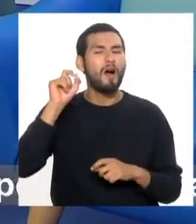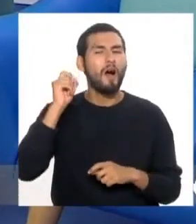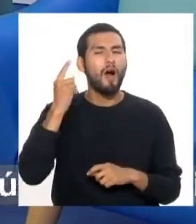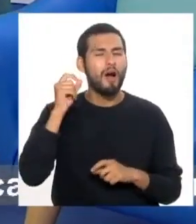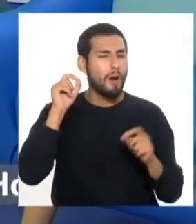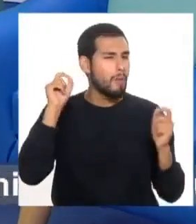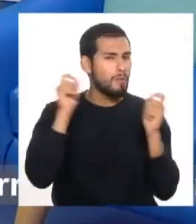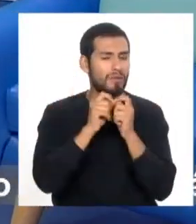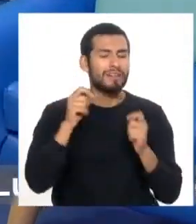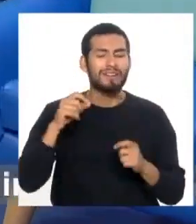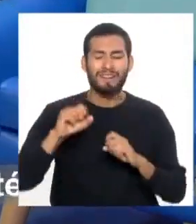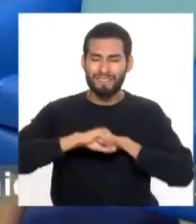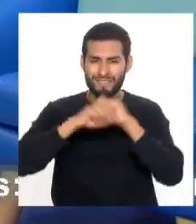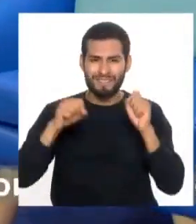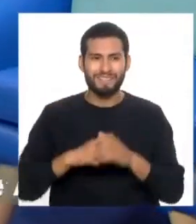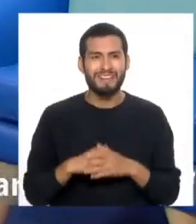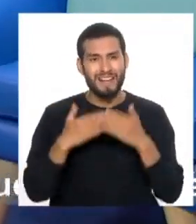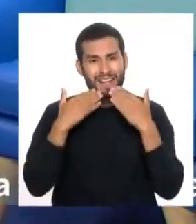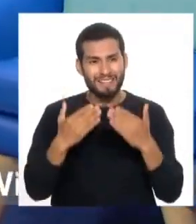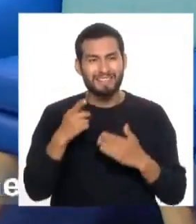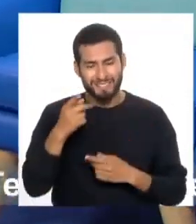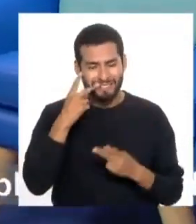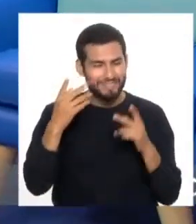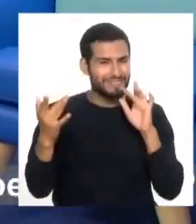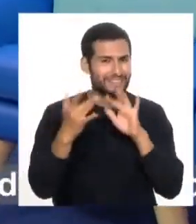la mañana. Muchas gracias. ¡Vamos! Por su